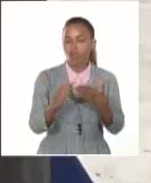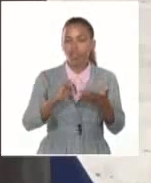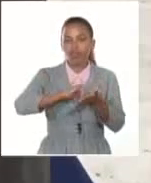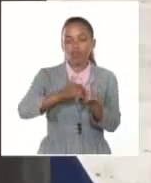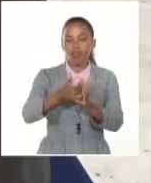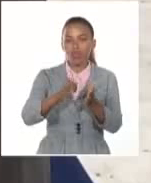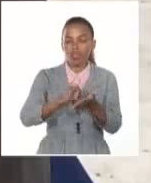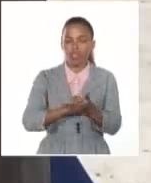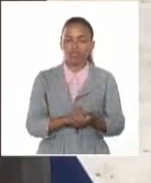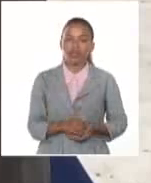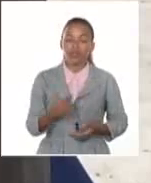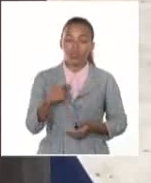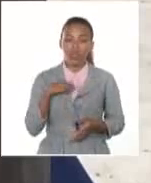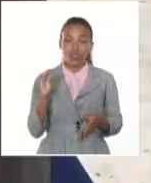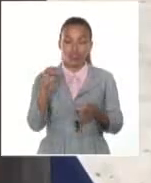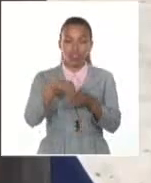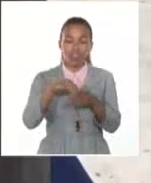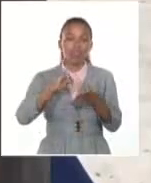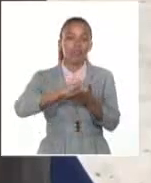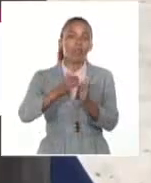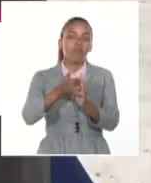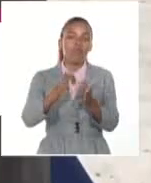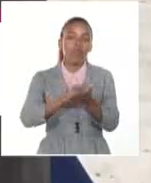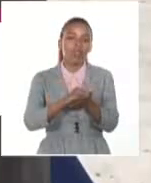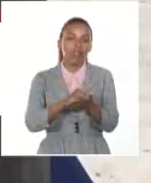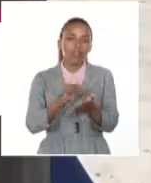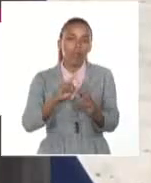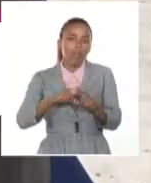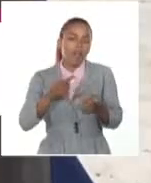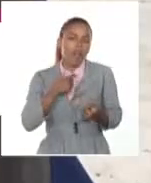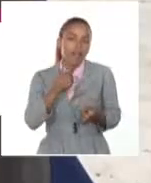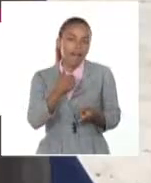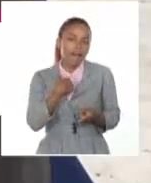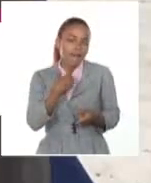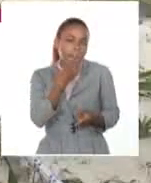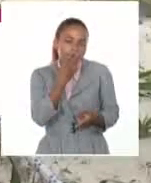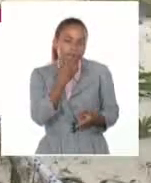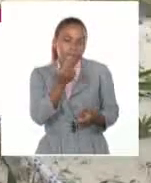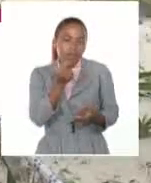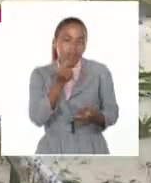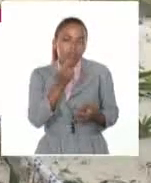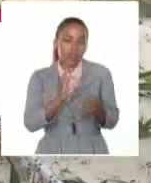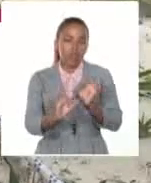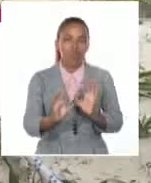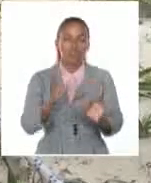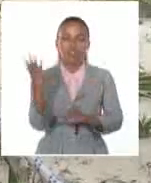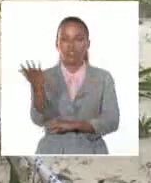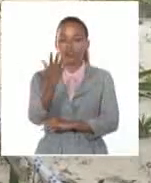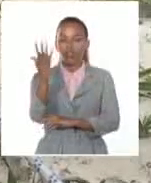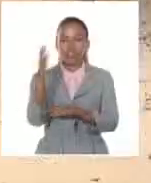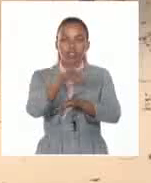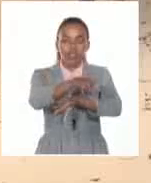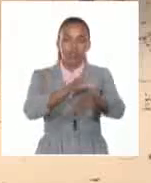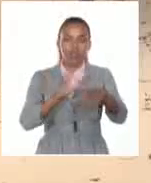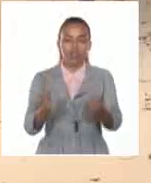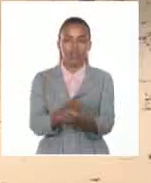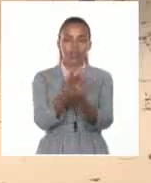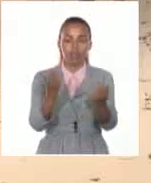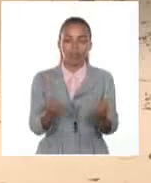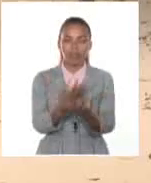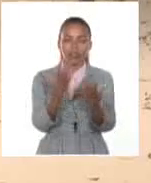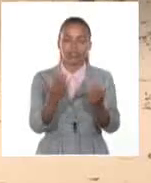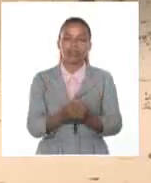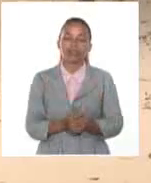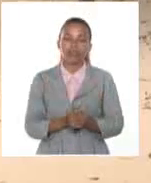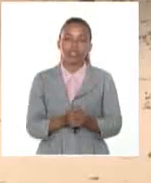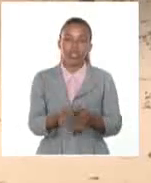en el proyecto porque me gusta amar la naturaleza, los animales y las plantas. El destino turístico Playa Santa Lucía, ubicado al